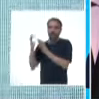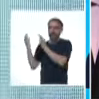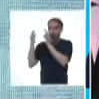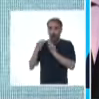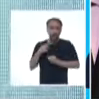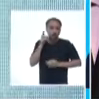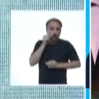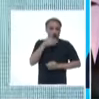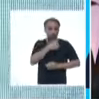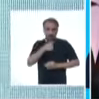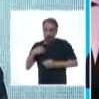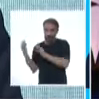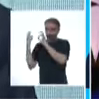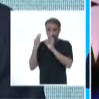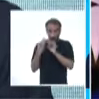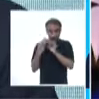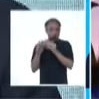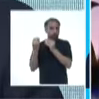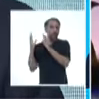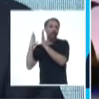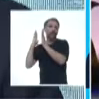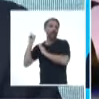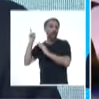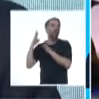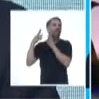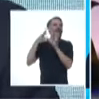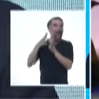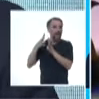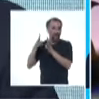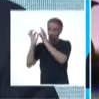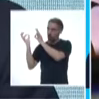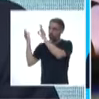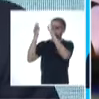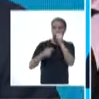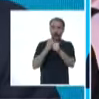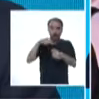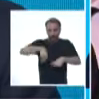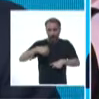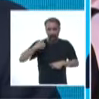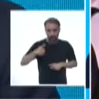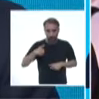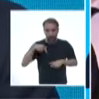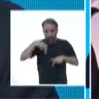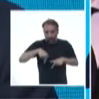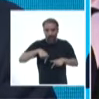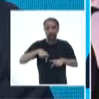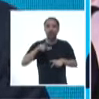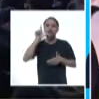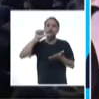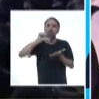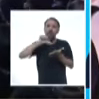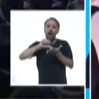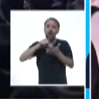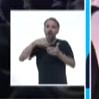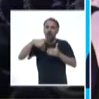dolarización que nos ló a esa gran catástrofe de del 2001 es una falacia es